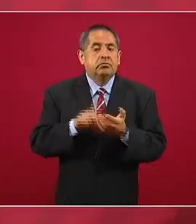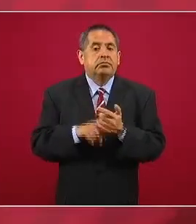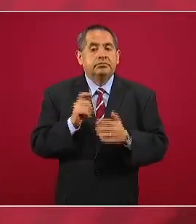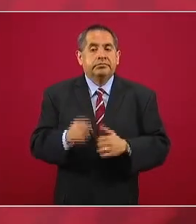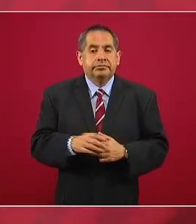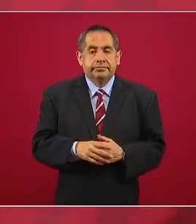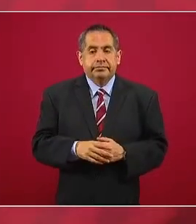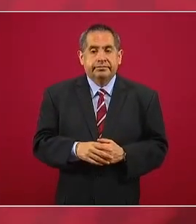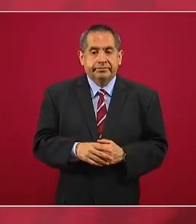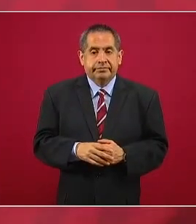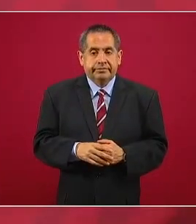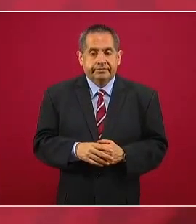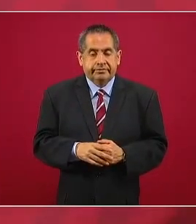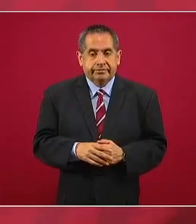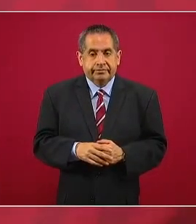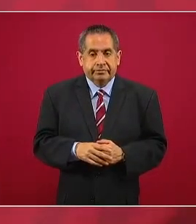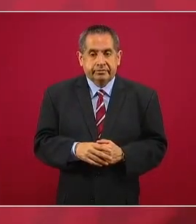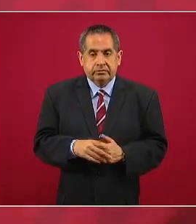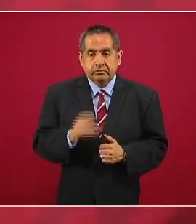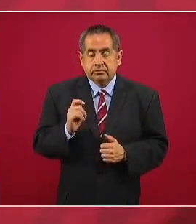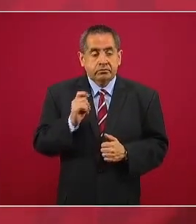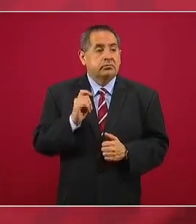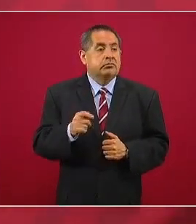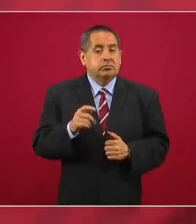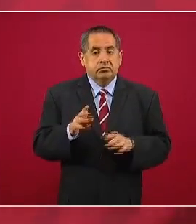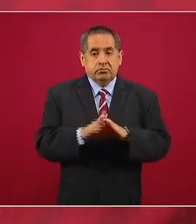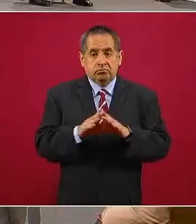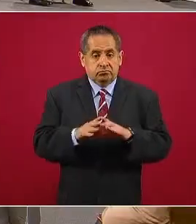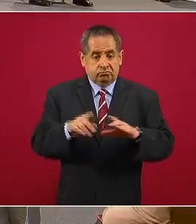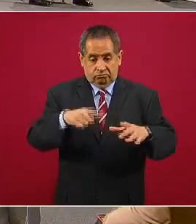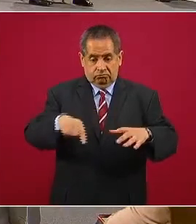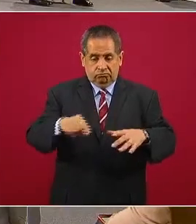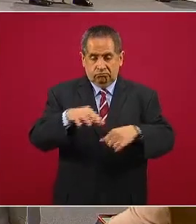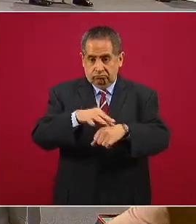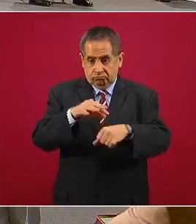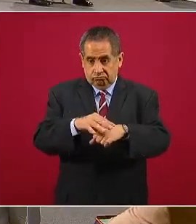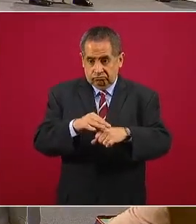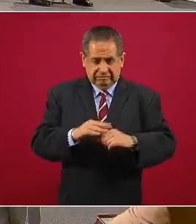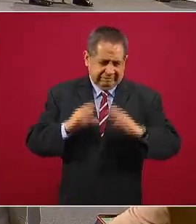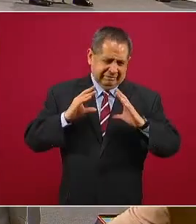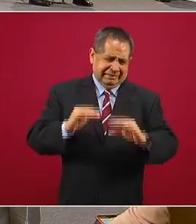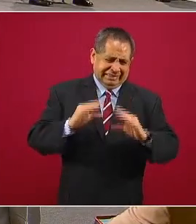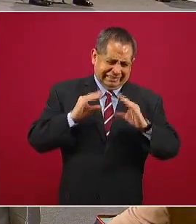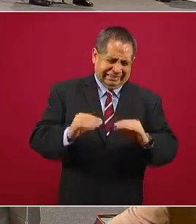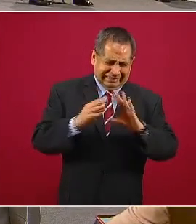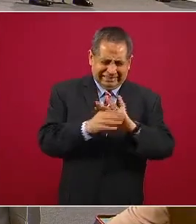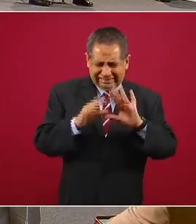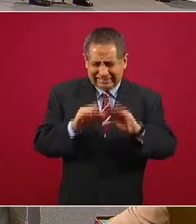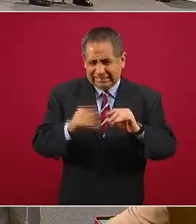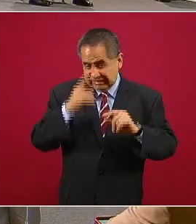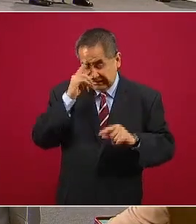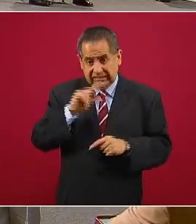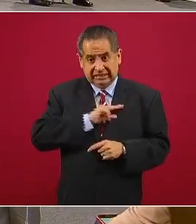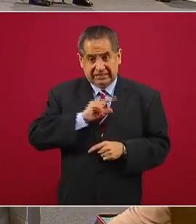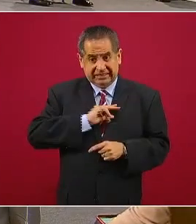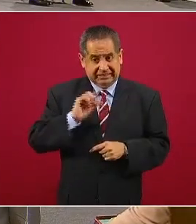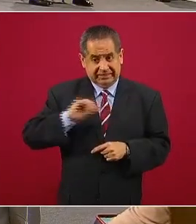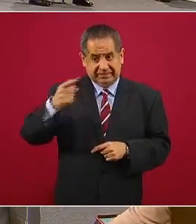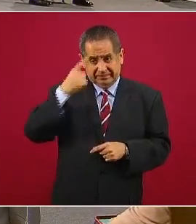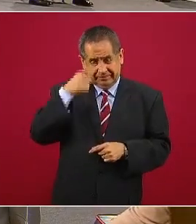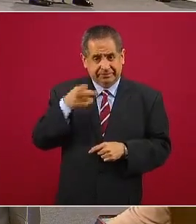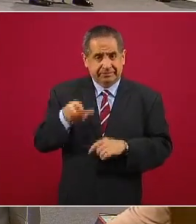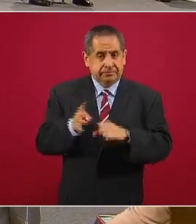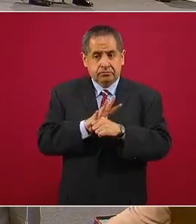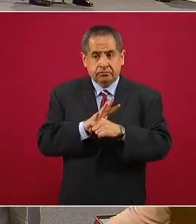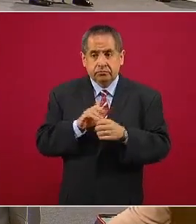porque se inició un proceso de formación de médicos generales, porque no